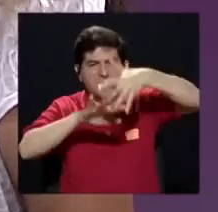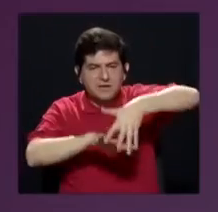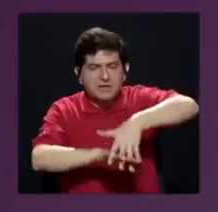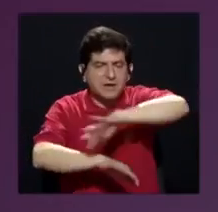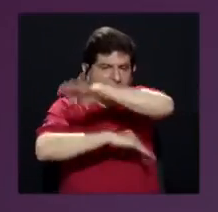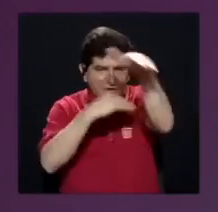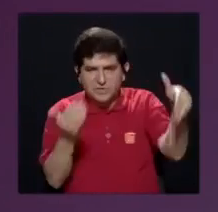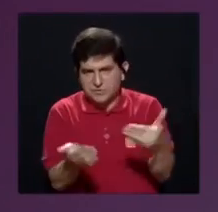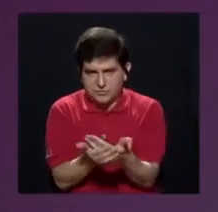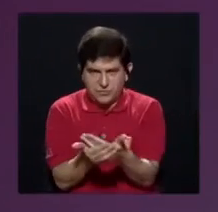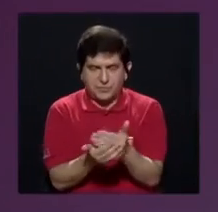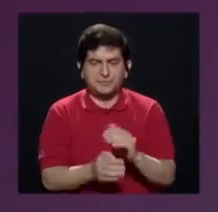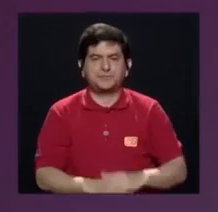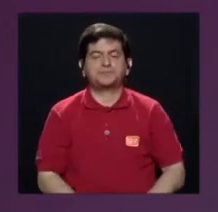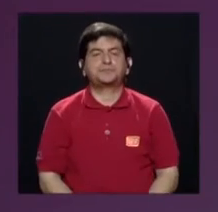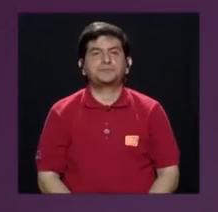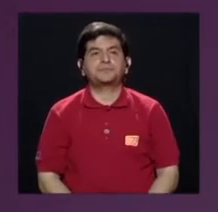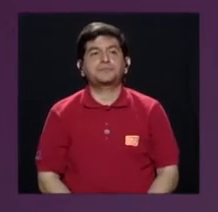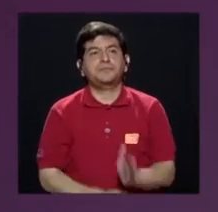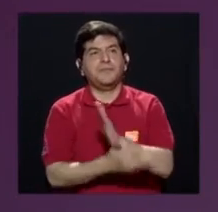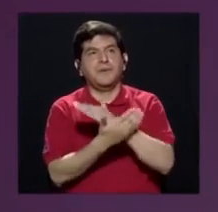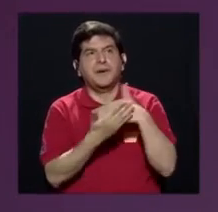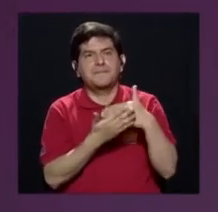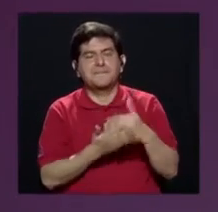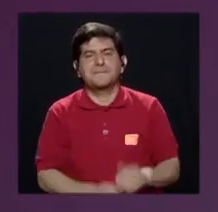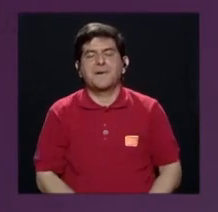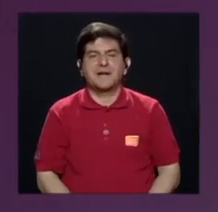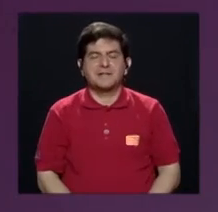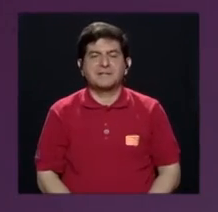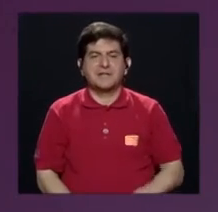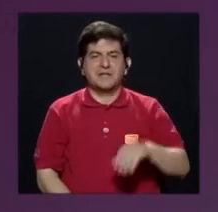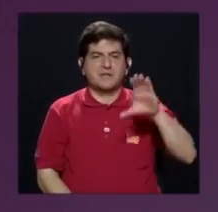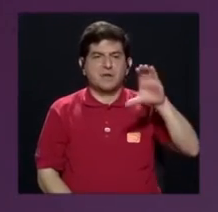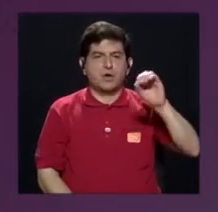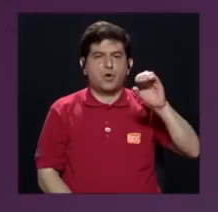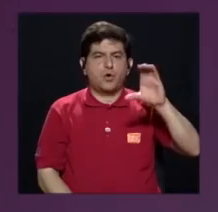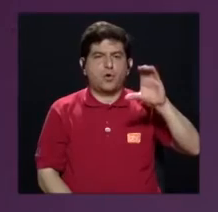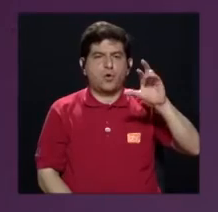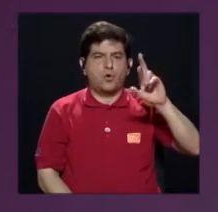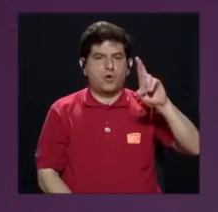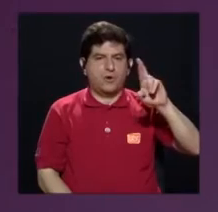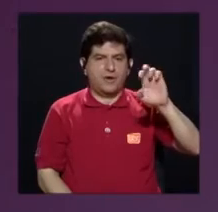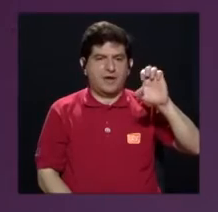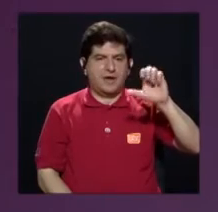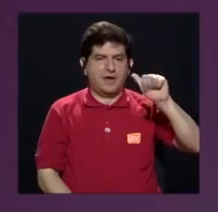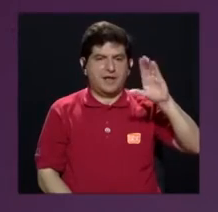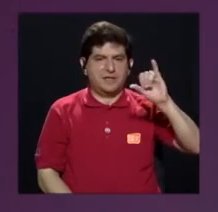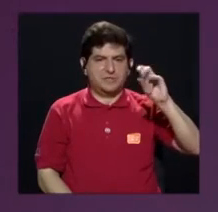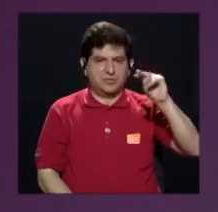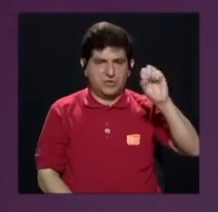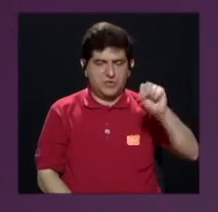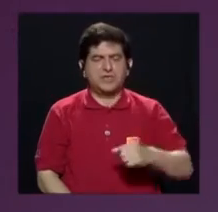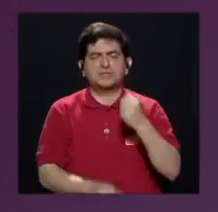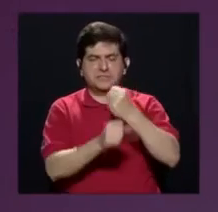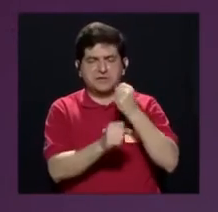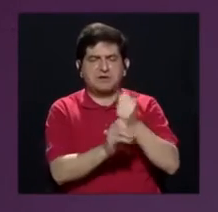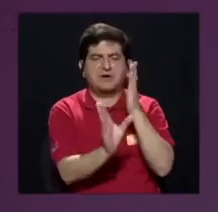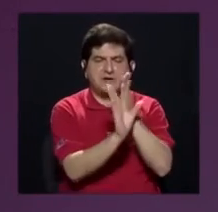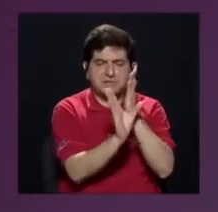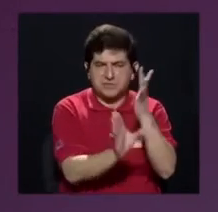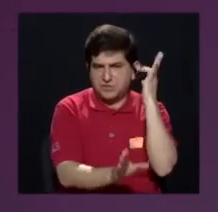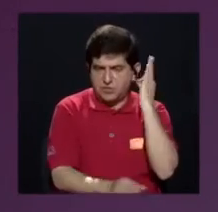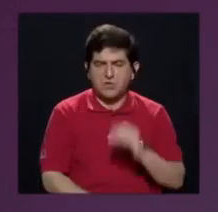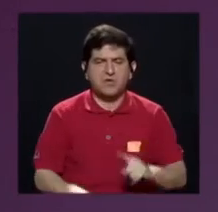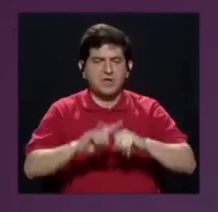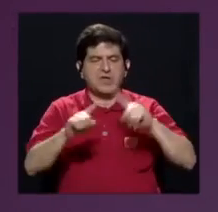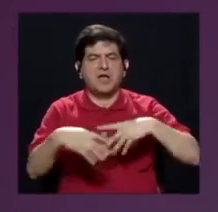resto? Sí. De hecho, como parte de co-creaciones, tenemos años de trabajar la psicología de la mujer, hacer